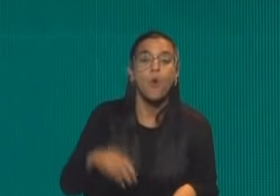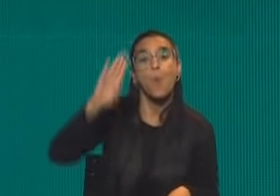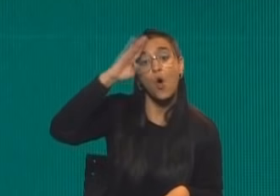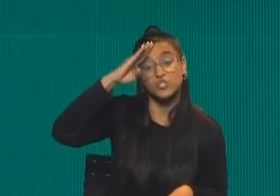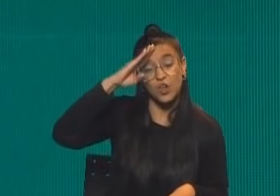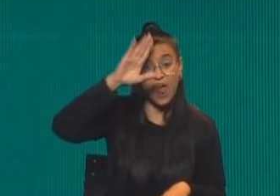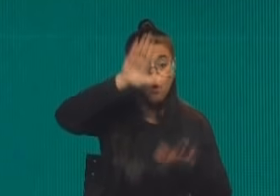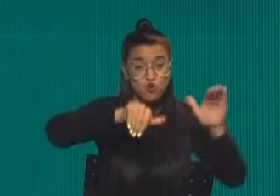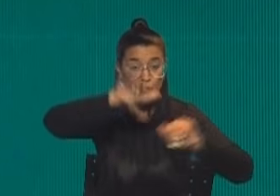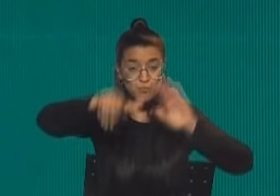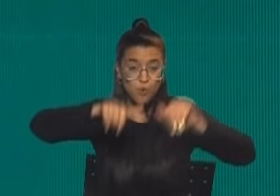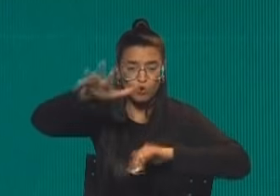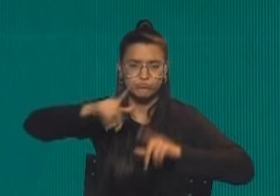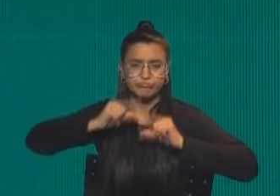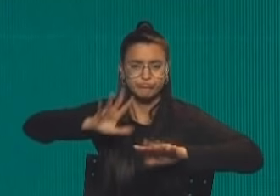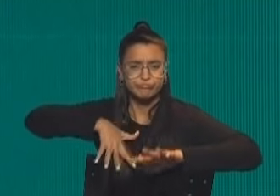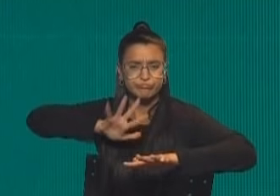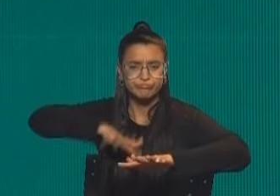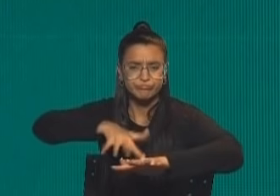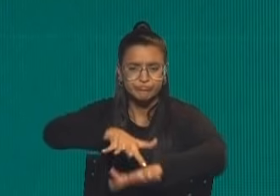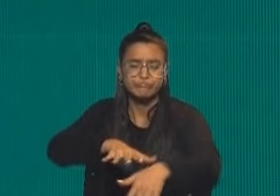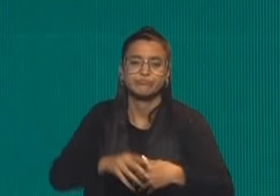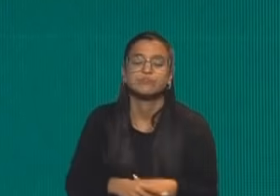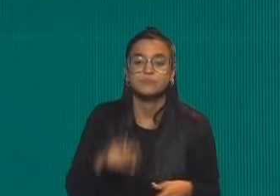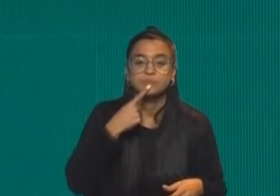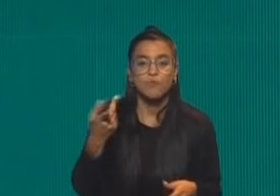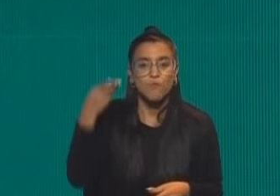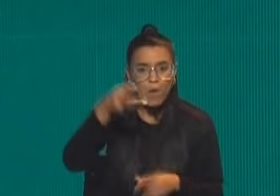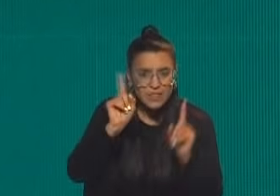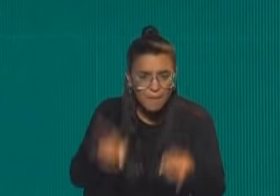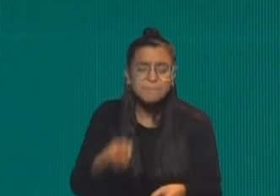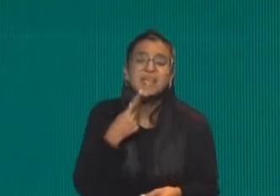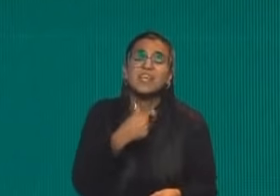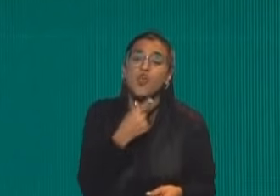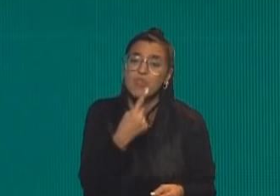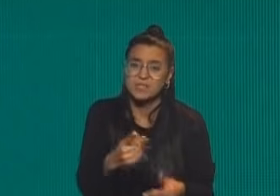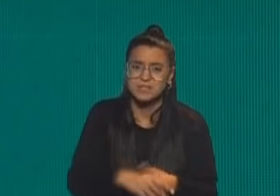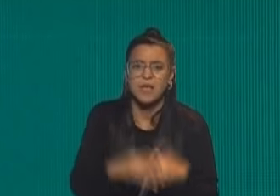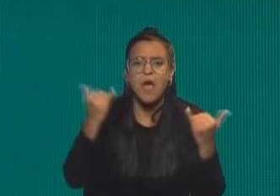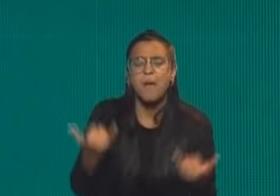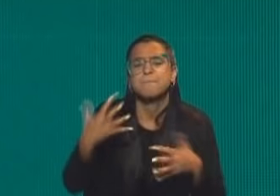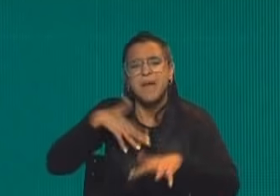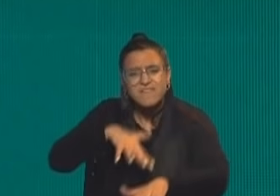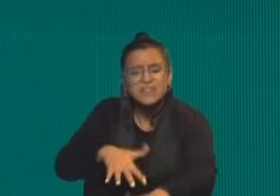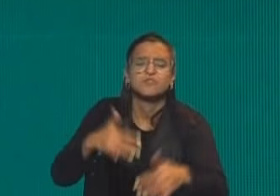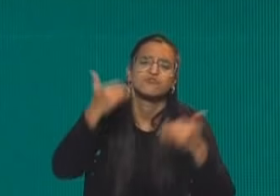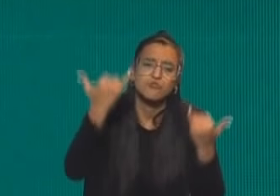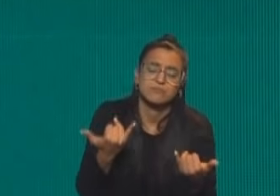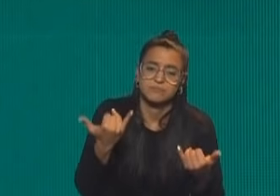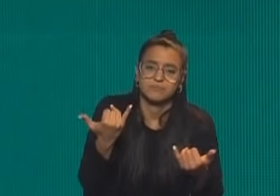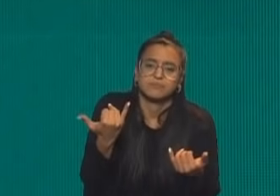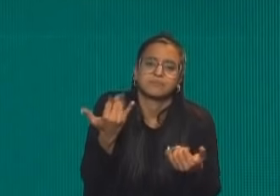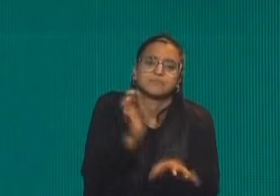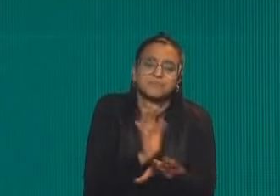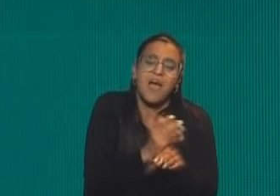Bolsonaro convocó a las manifestaciones, estuvo participando también. Quiero decir esto, hubieron manifestaciones en diferentes sentidos,